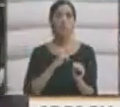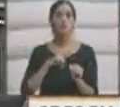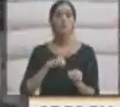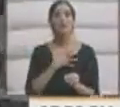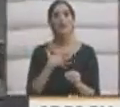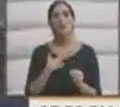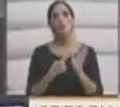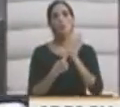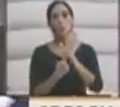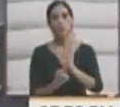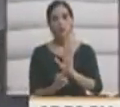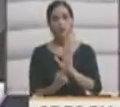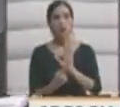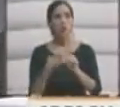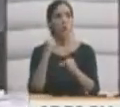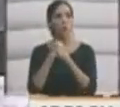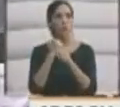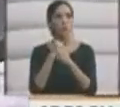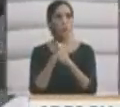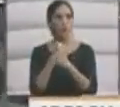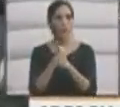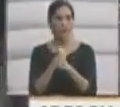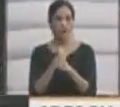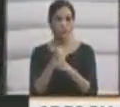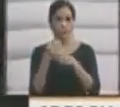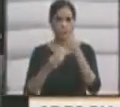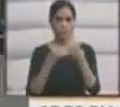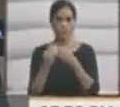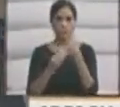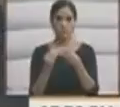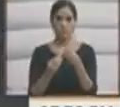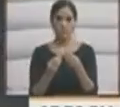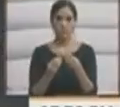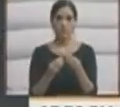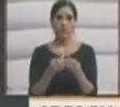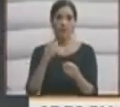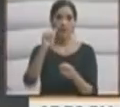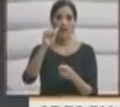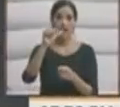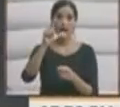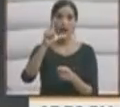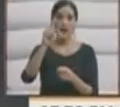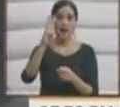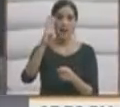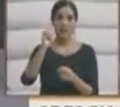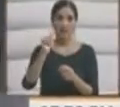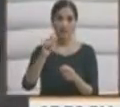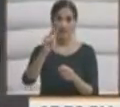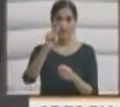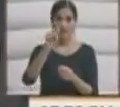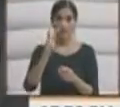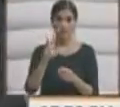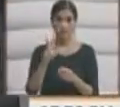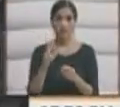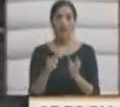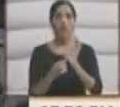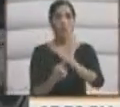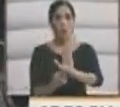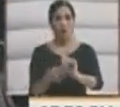mostrarles un trabajo realizado, producido por Alba TV, quienes nos muestran que los